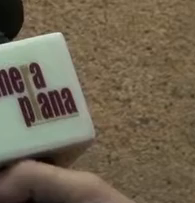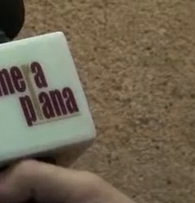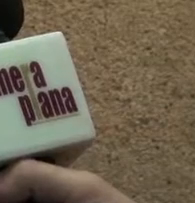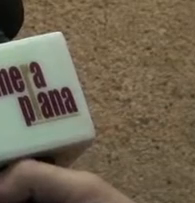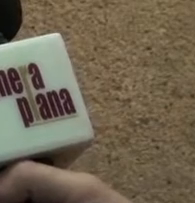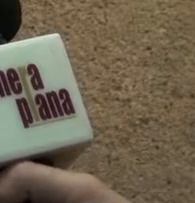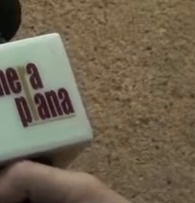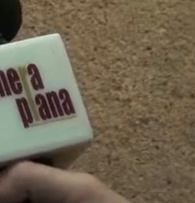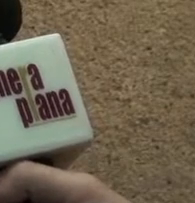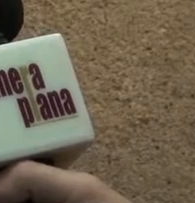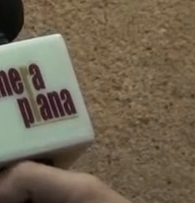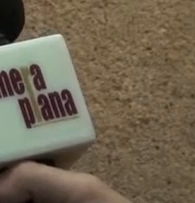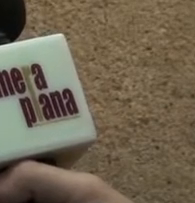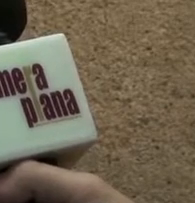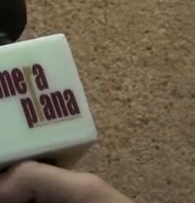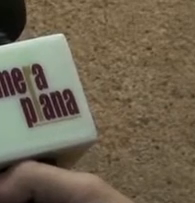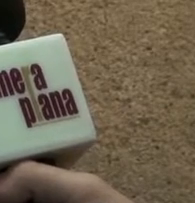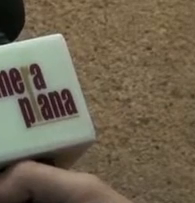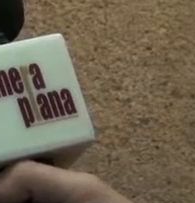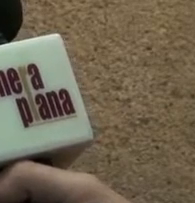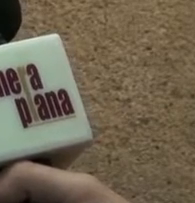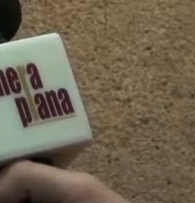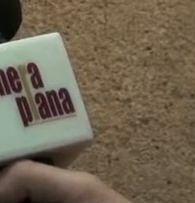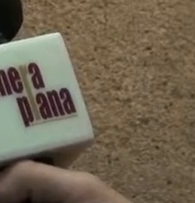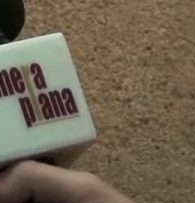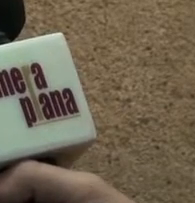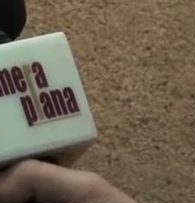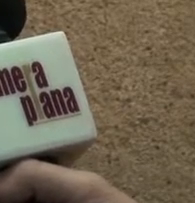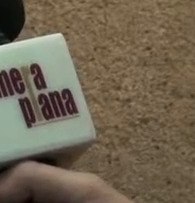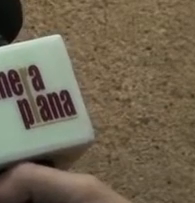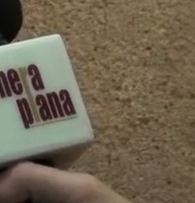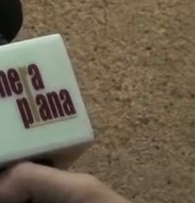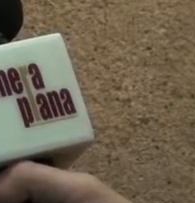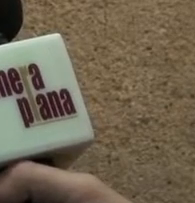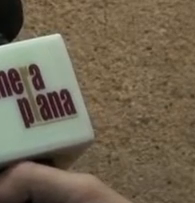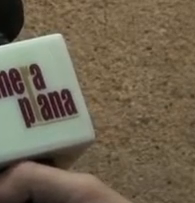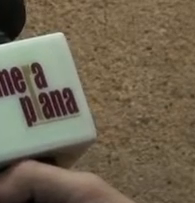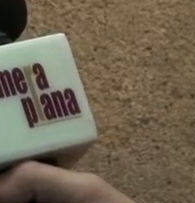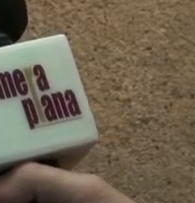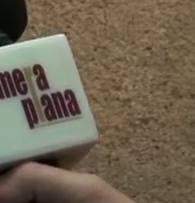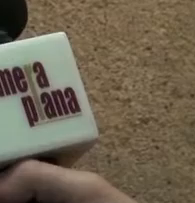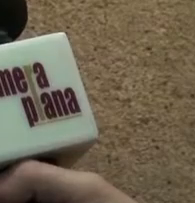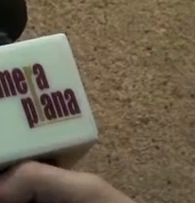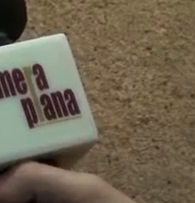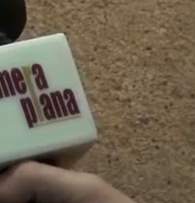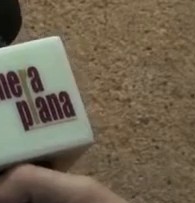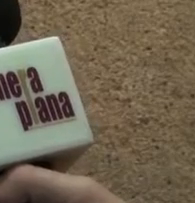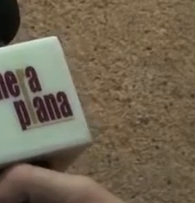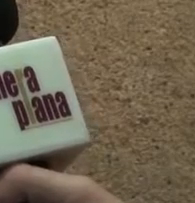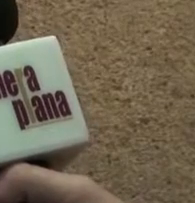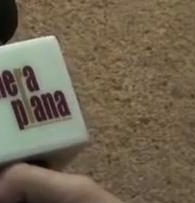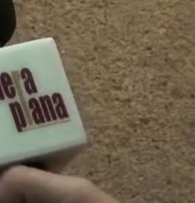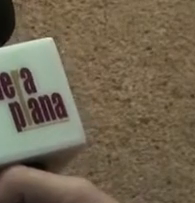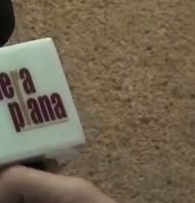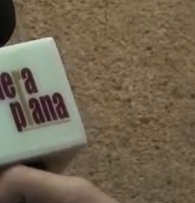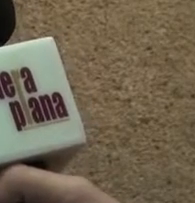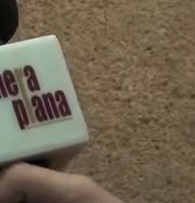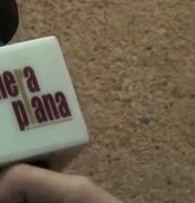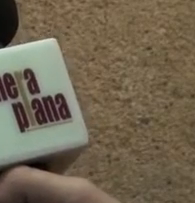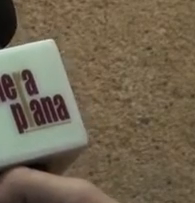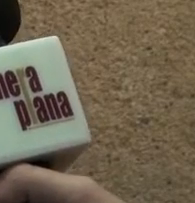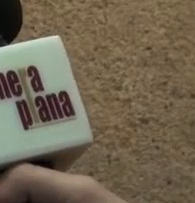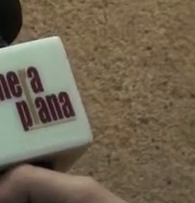y libremente se debería de desarrollar con una regulación médica, eso sí, es decir,